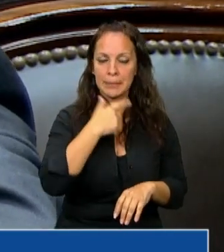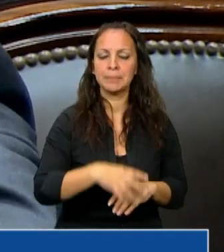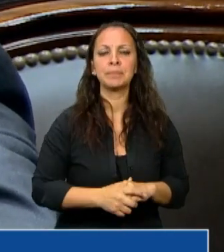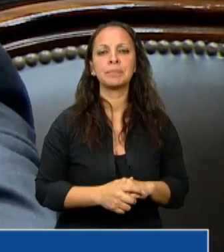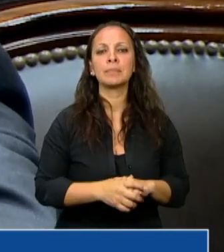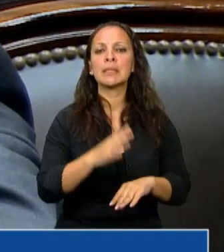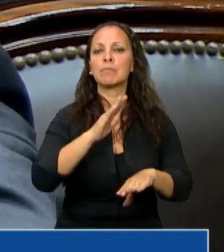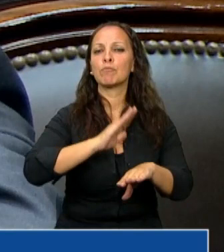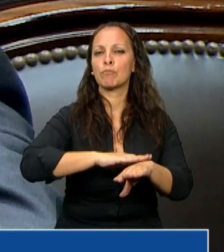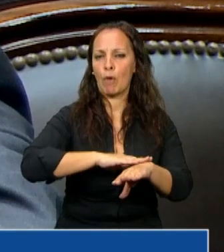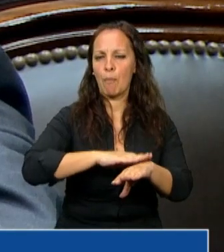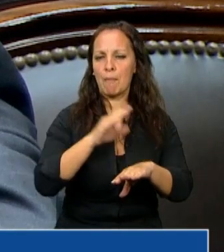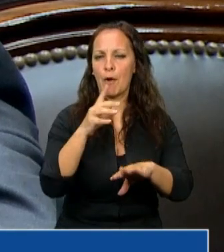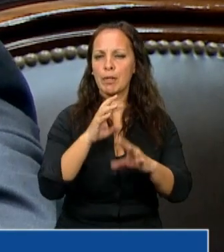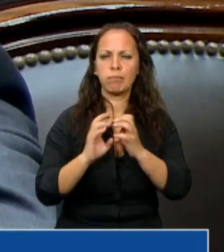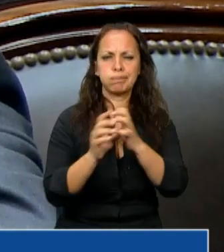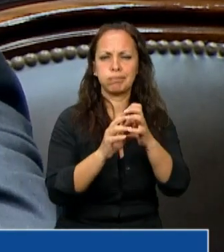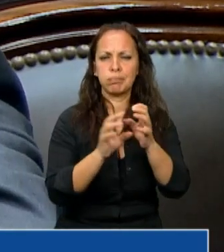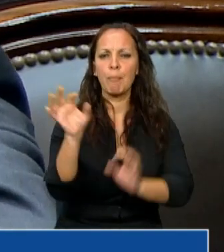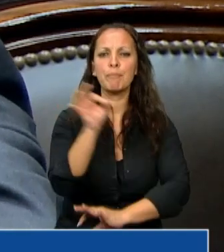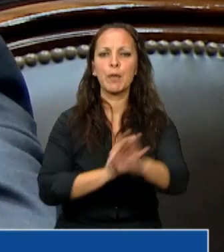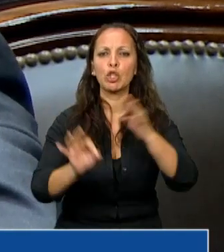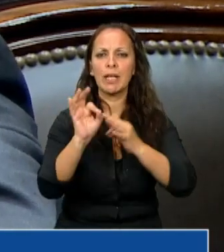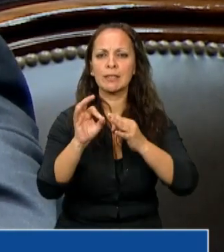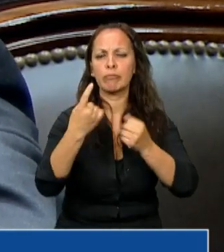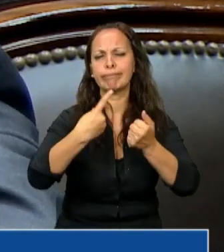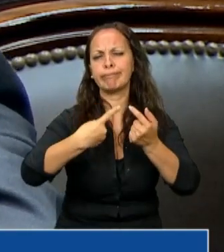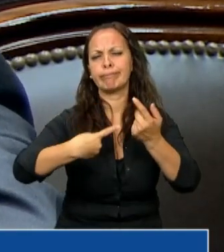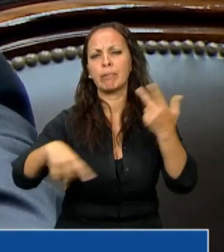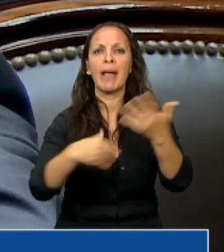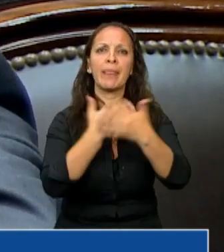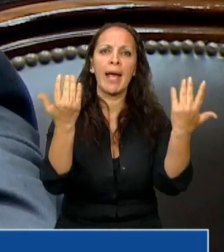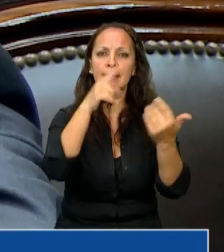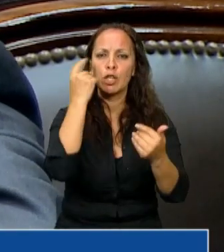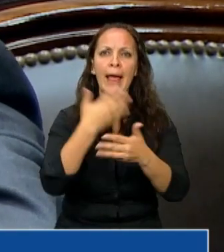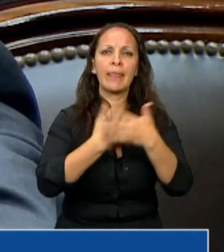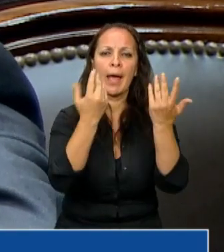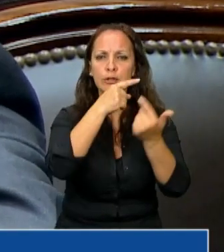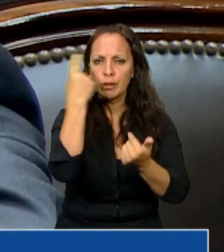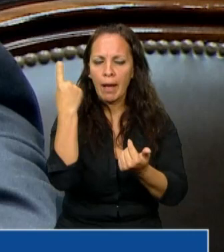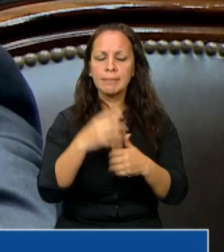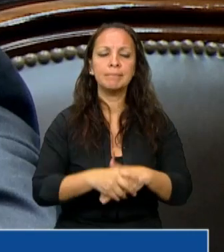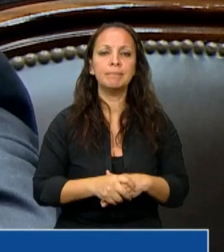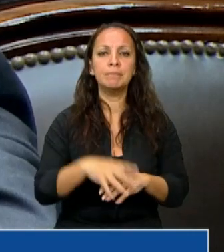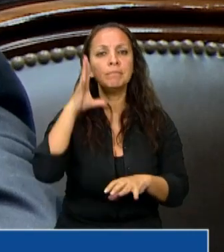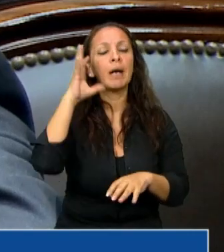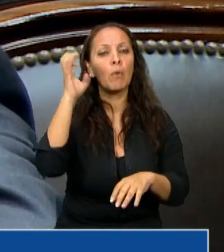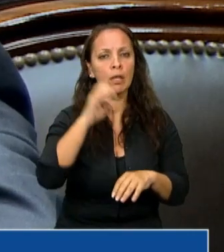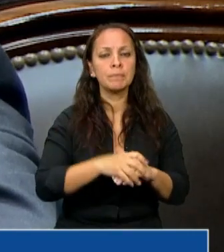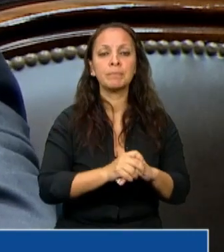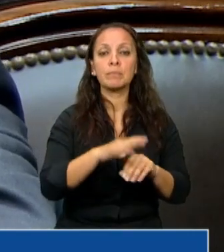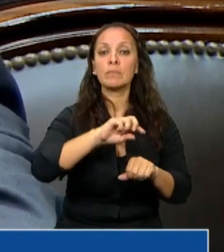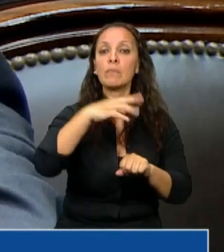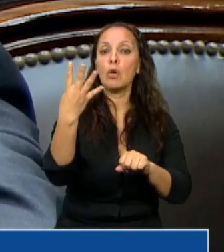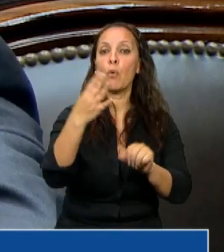nos tocó debatir un montón de proyectos, un montón de días nacionales, y entre ellos, en esencia, la eliminación de la cuarta categoría